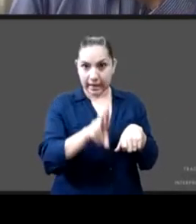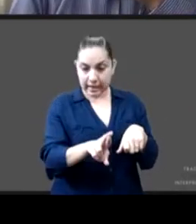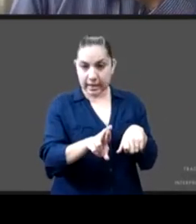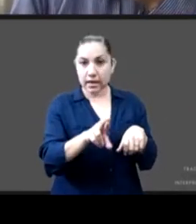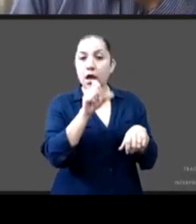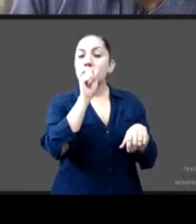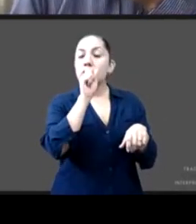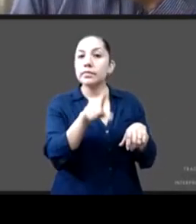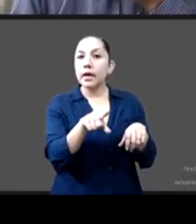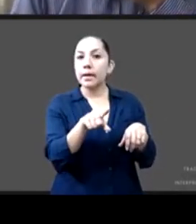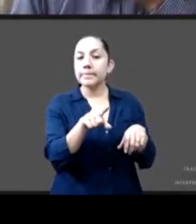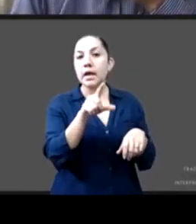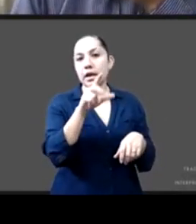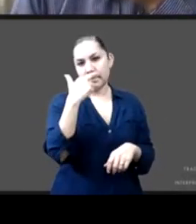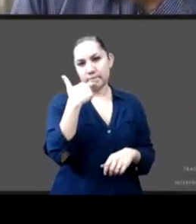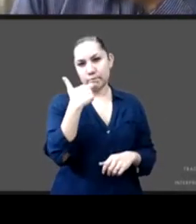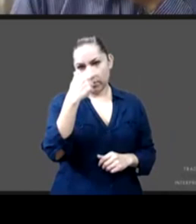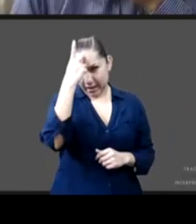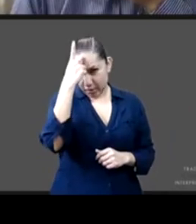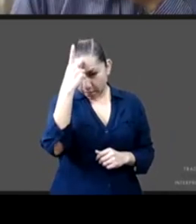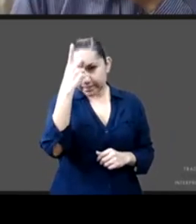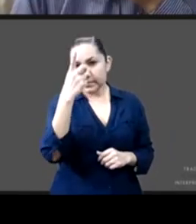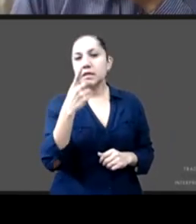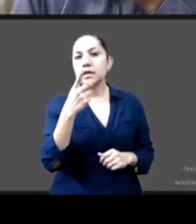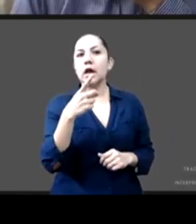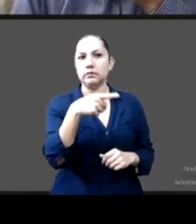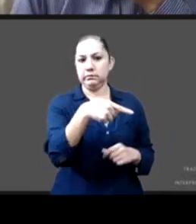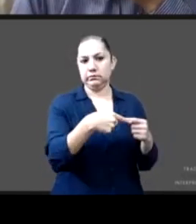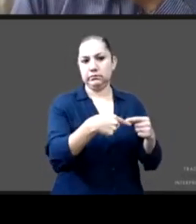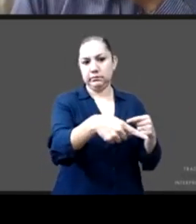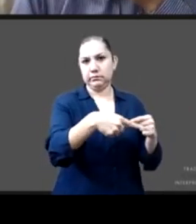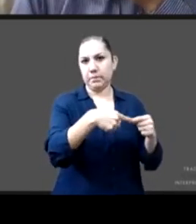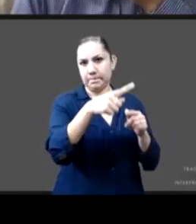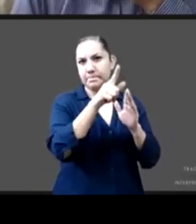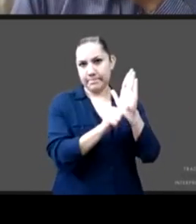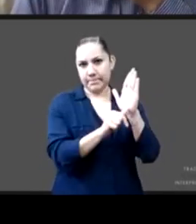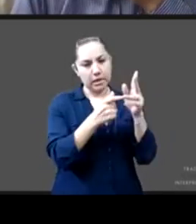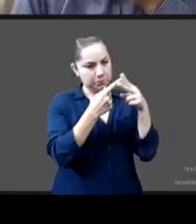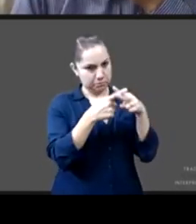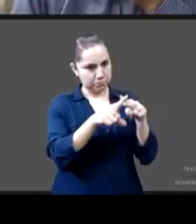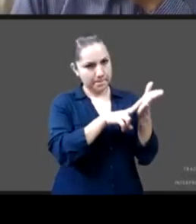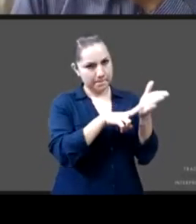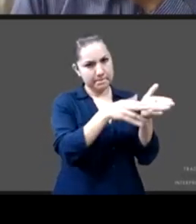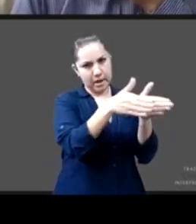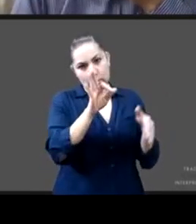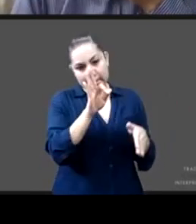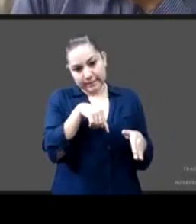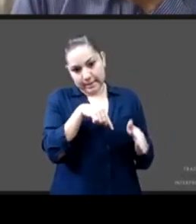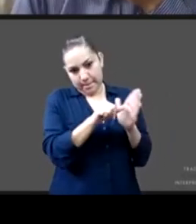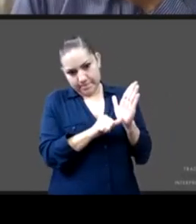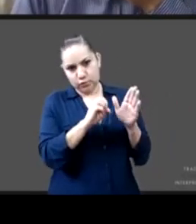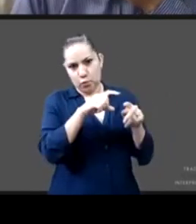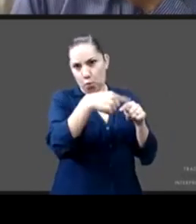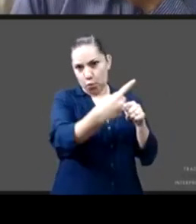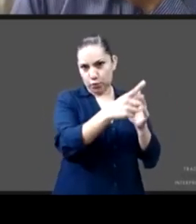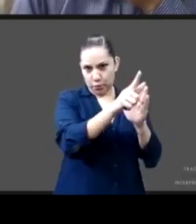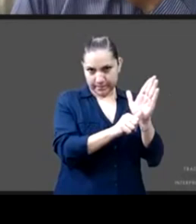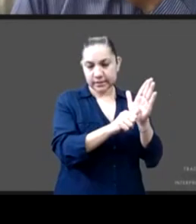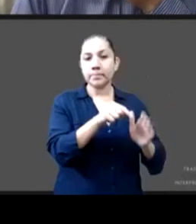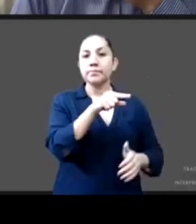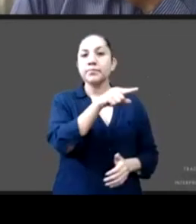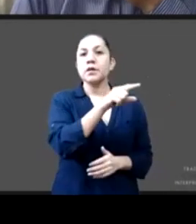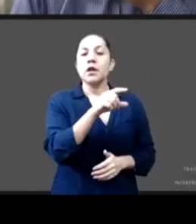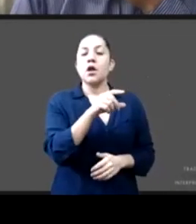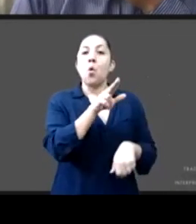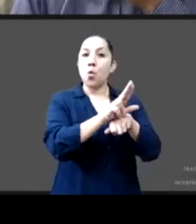regulado República Dominicana, va a entrar en vigencia en estos meses, esperamos de que en este mes, el próximo mes, la reforma al Código Penal de